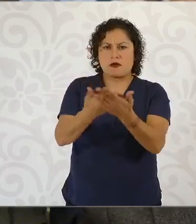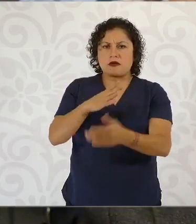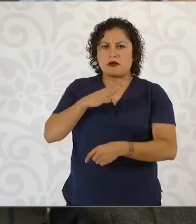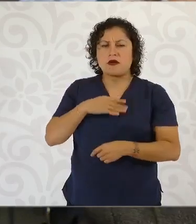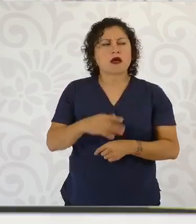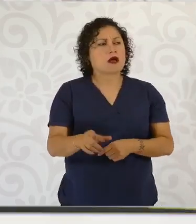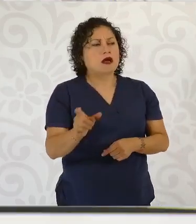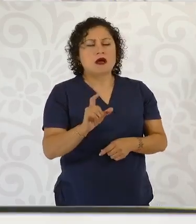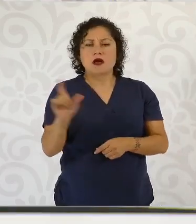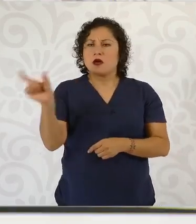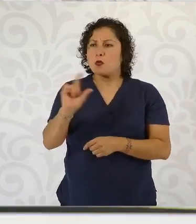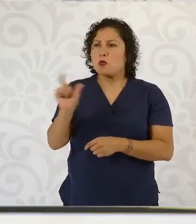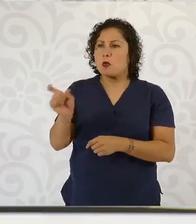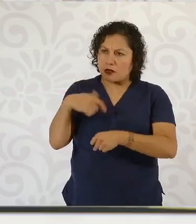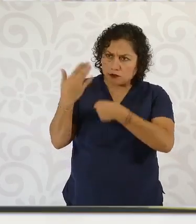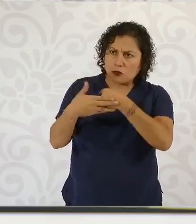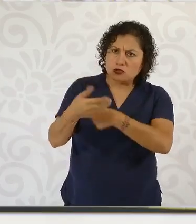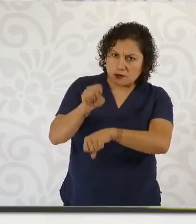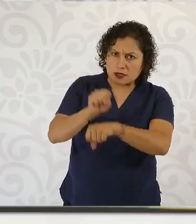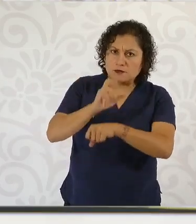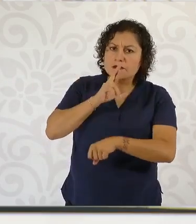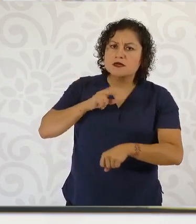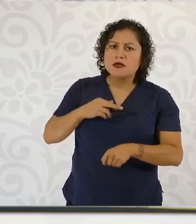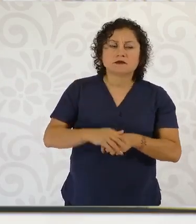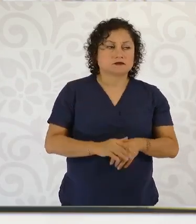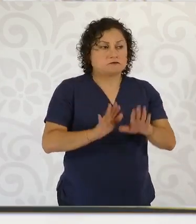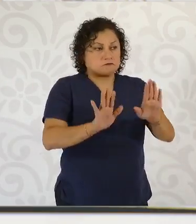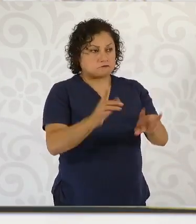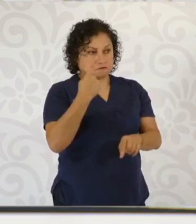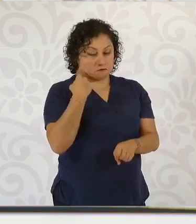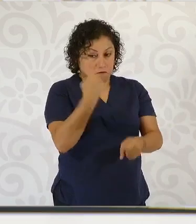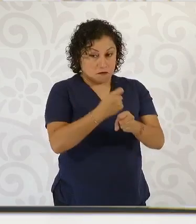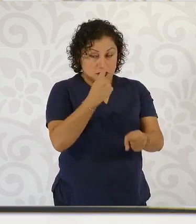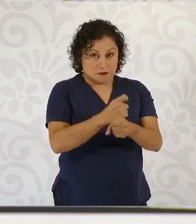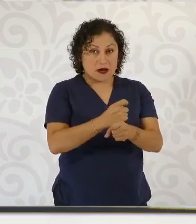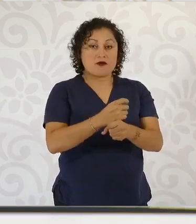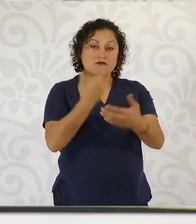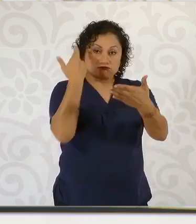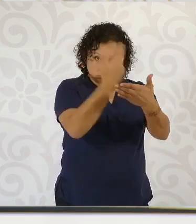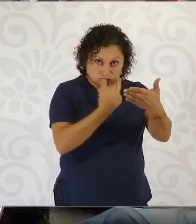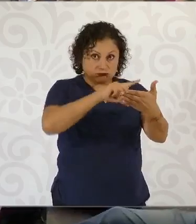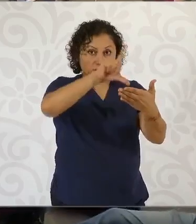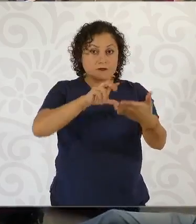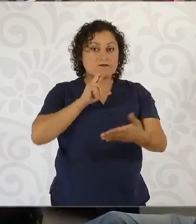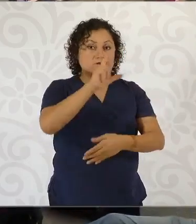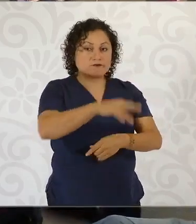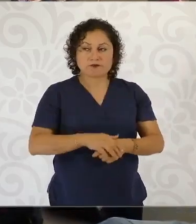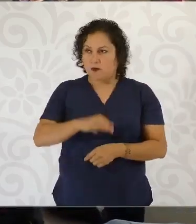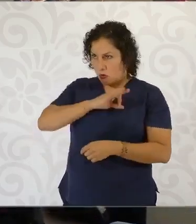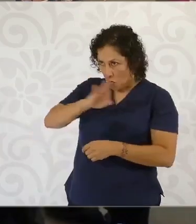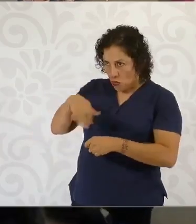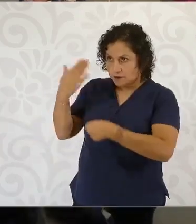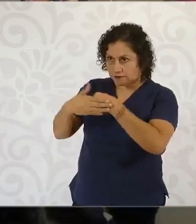Presidenta? Pues ¿Podríamos que lo venir la revise siguiente Raquel semana? Buenrostro, que lo revise primero y ya después contestar. ¿Le parece que venga en un par de